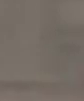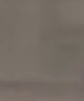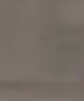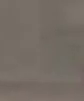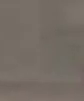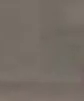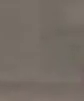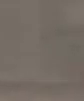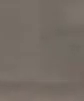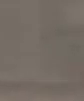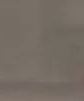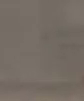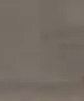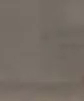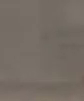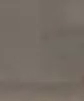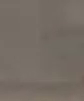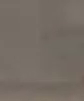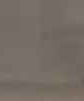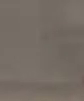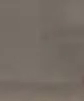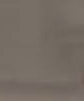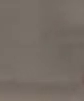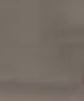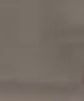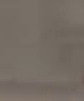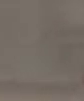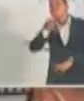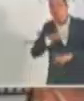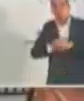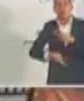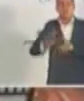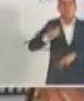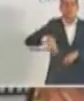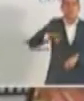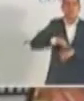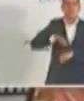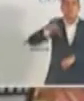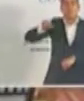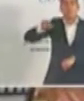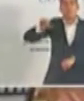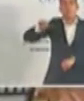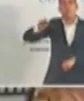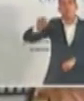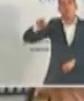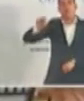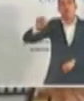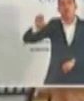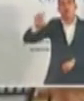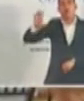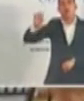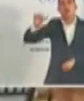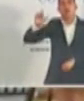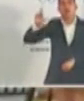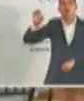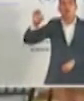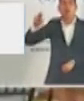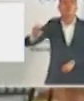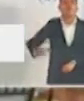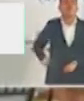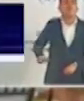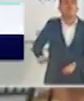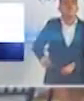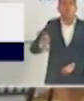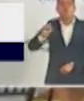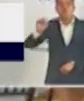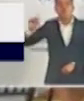especial de etiqueta ya recursos específicos para kobe orozco sandoval recordó que para fin de año varios estados de la alianza